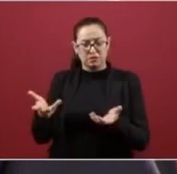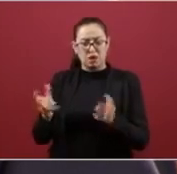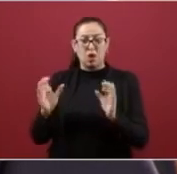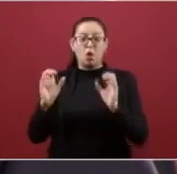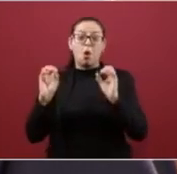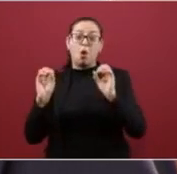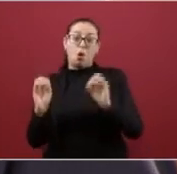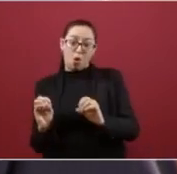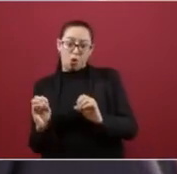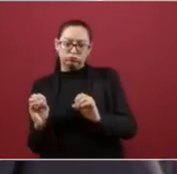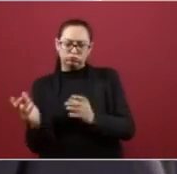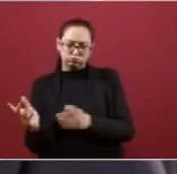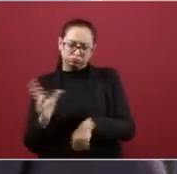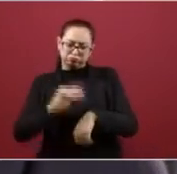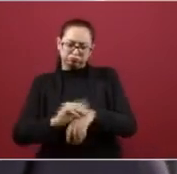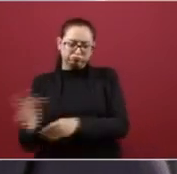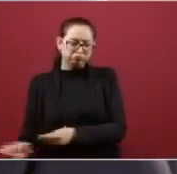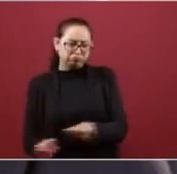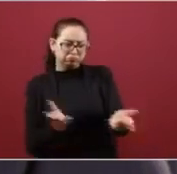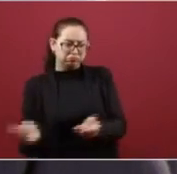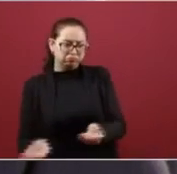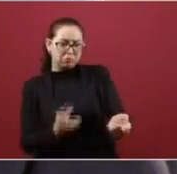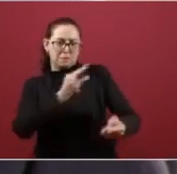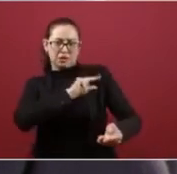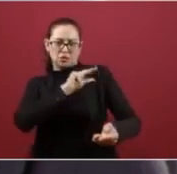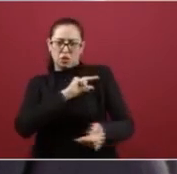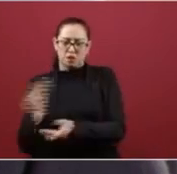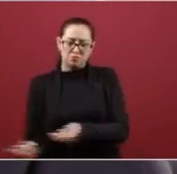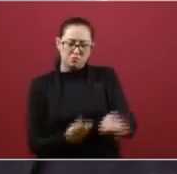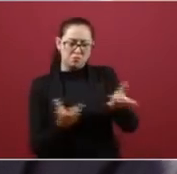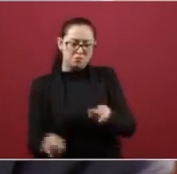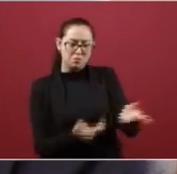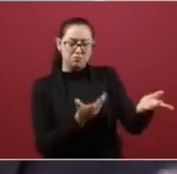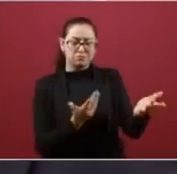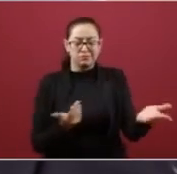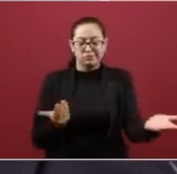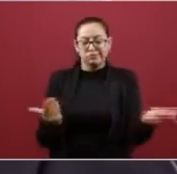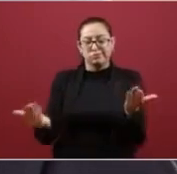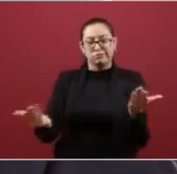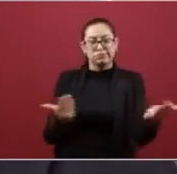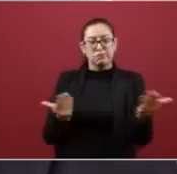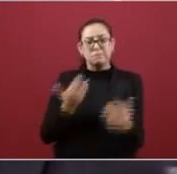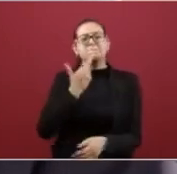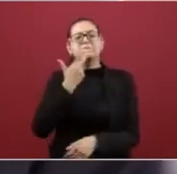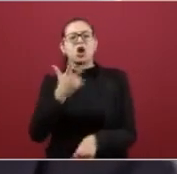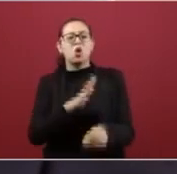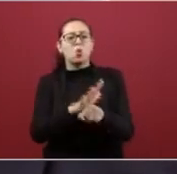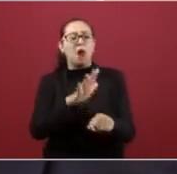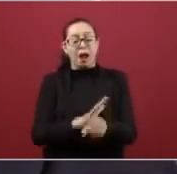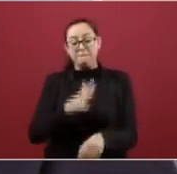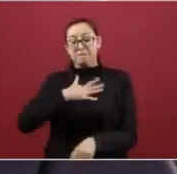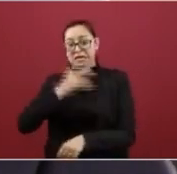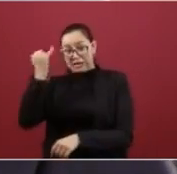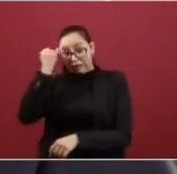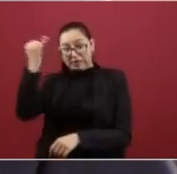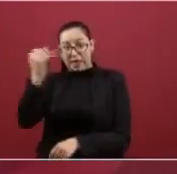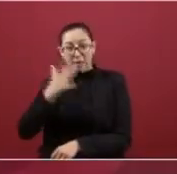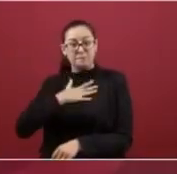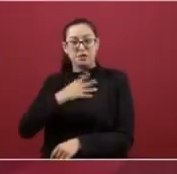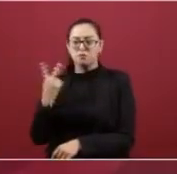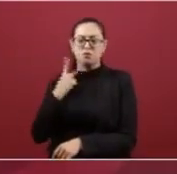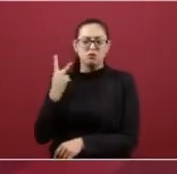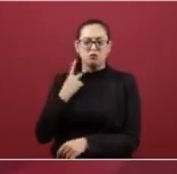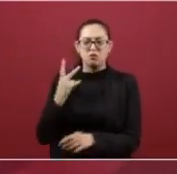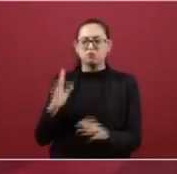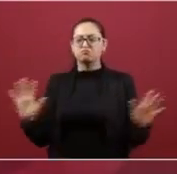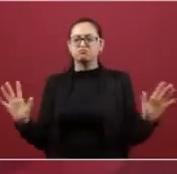las privatizaciones? En el marco del 81 aniversario de la expropiación petrolera, el Ejecutivo Federal dijo que